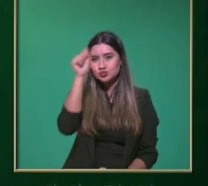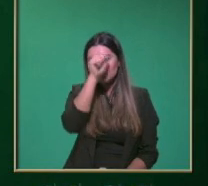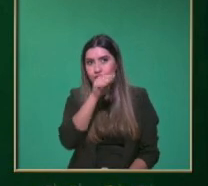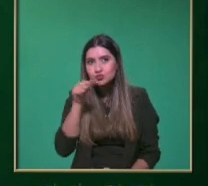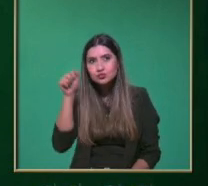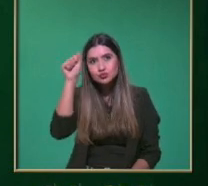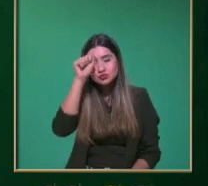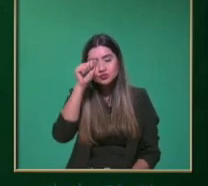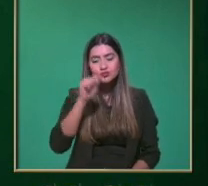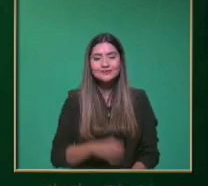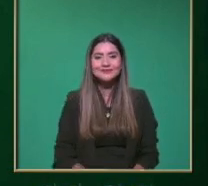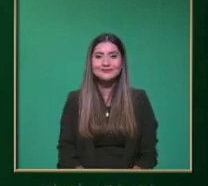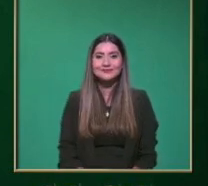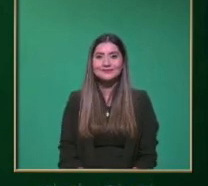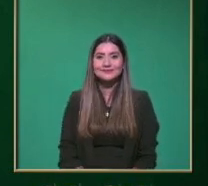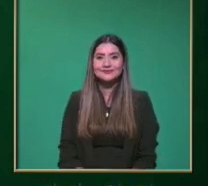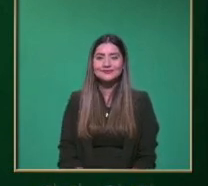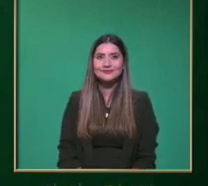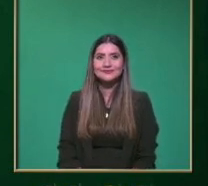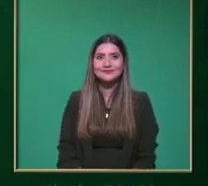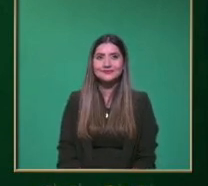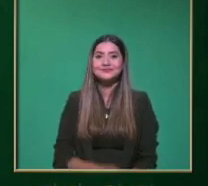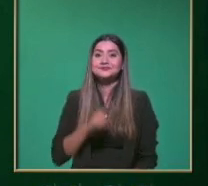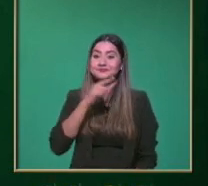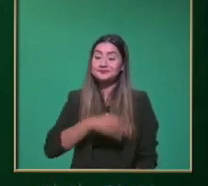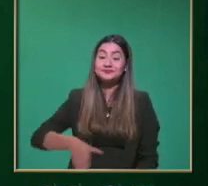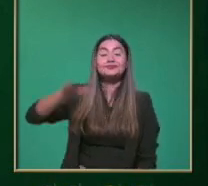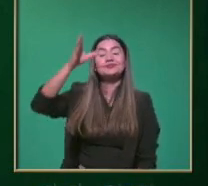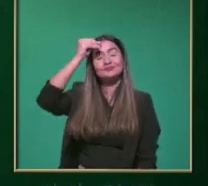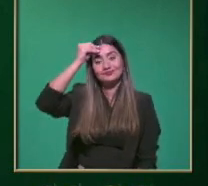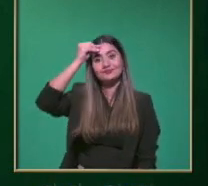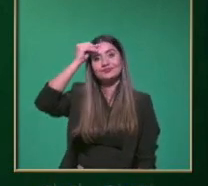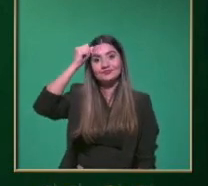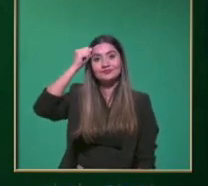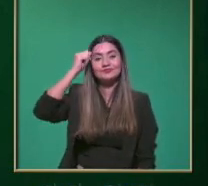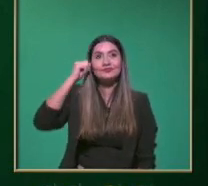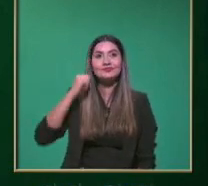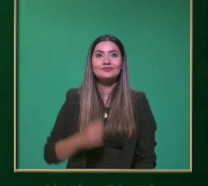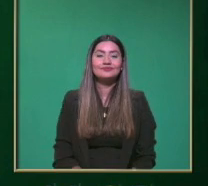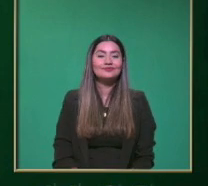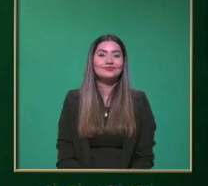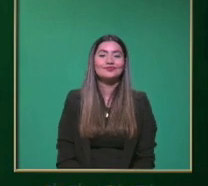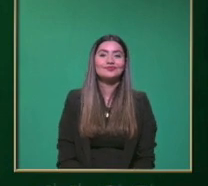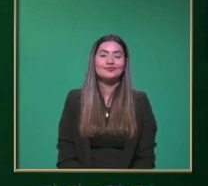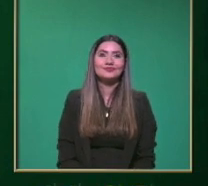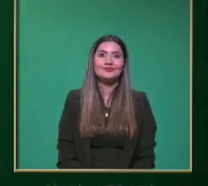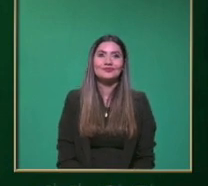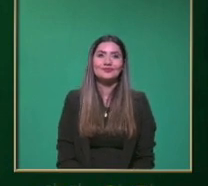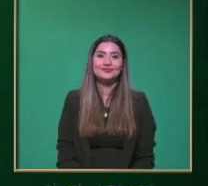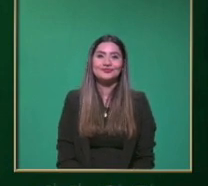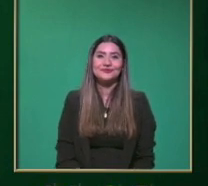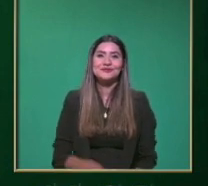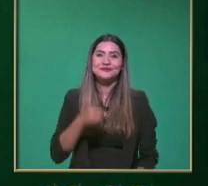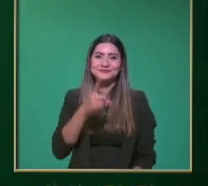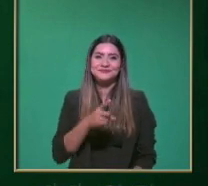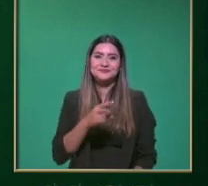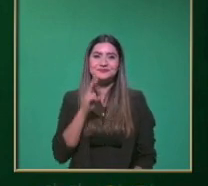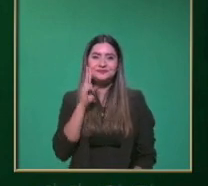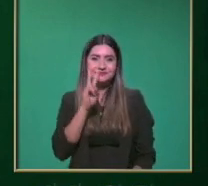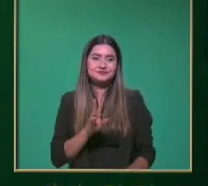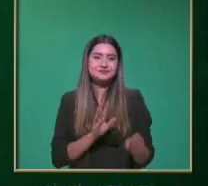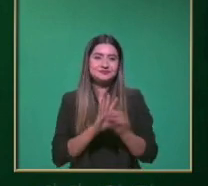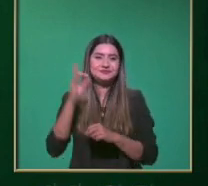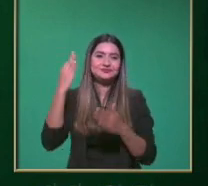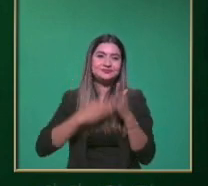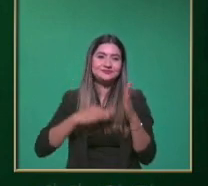que es la que le falta. Ahora sí, ya aprendimos a va a pronunciar lo que son la P con cada una de